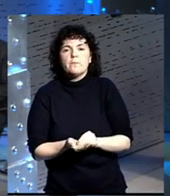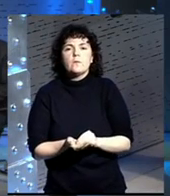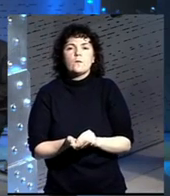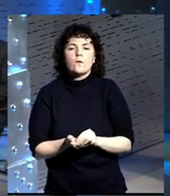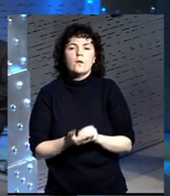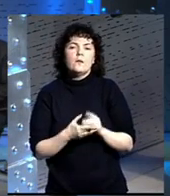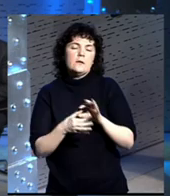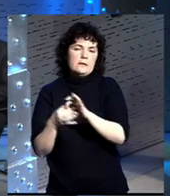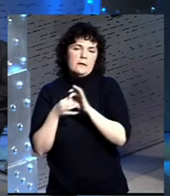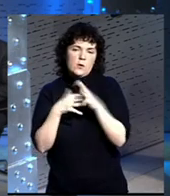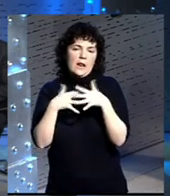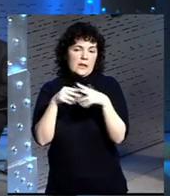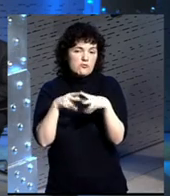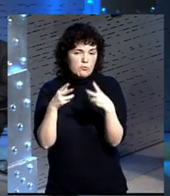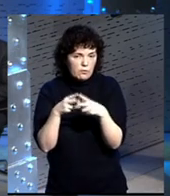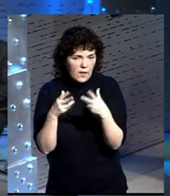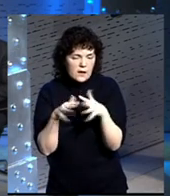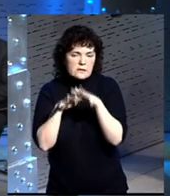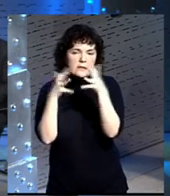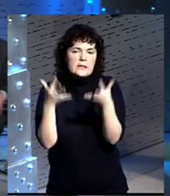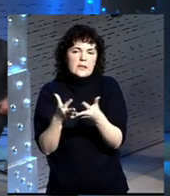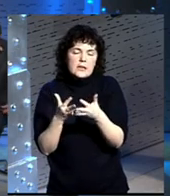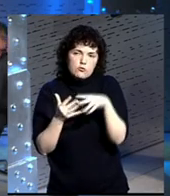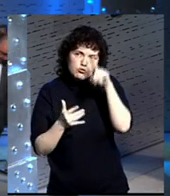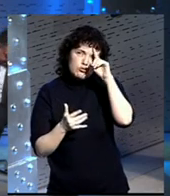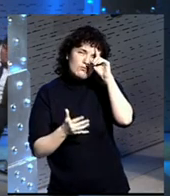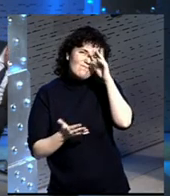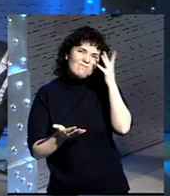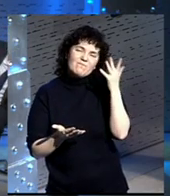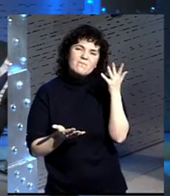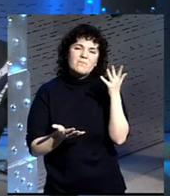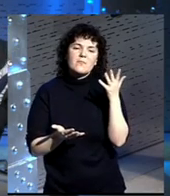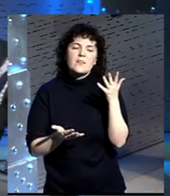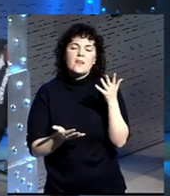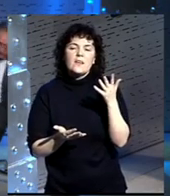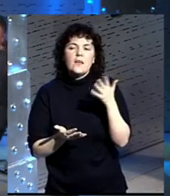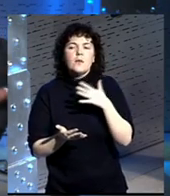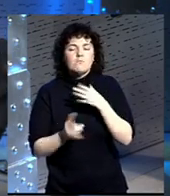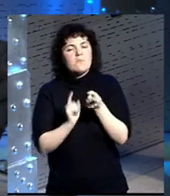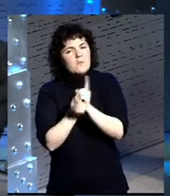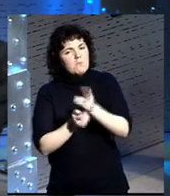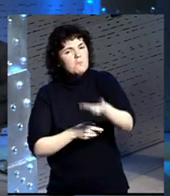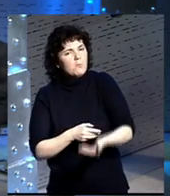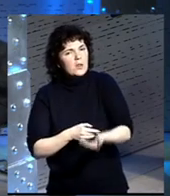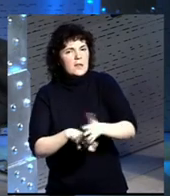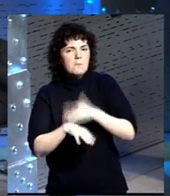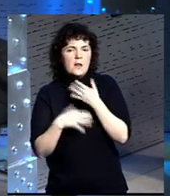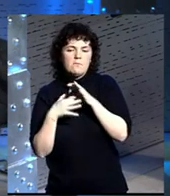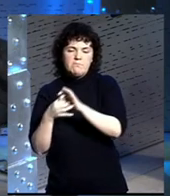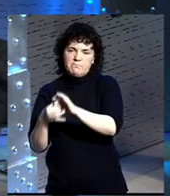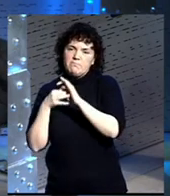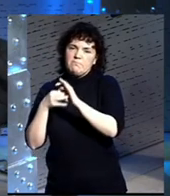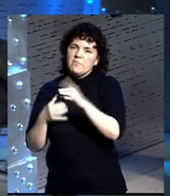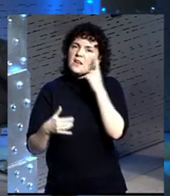relación con las redes sociales en Internet, que no sé hasta qué punto está también suponiendo un cambio importante para la relación de los